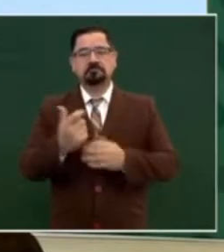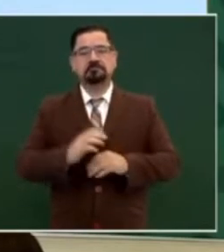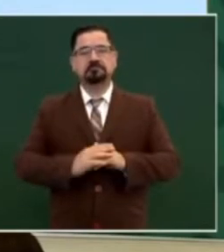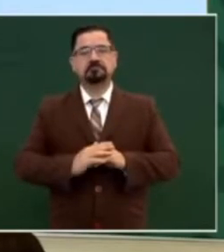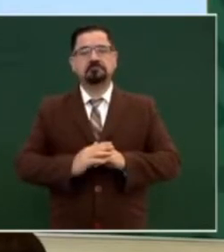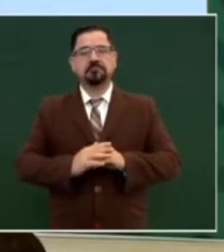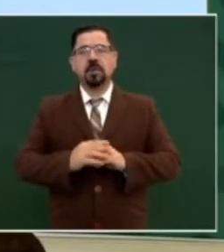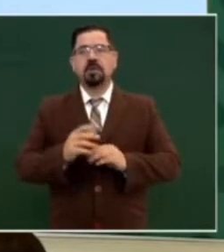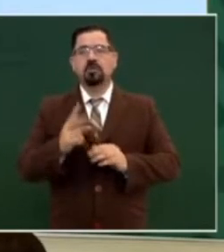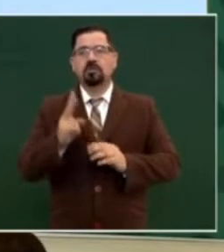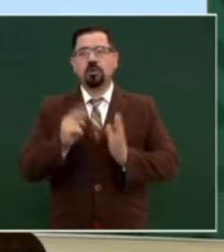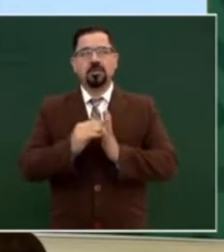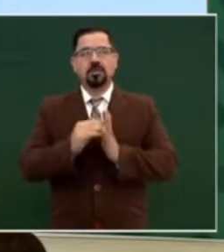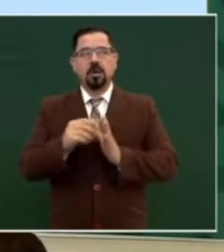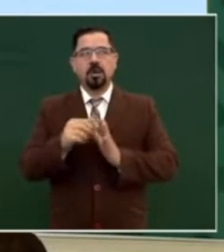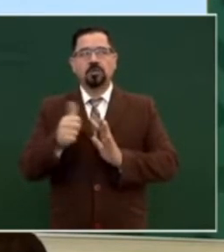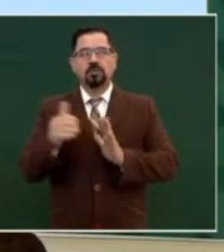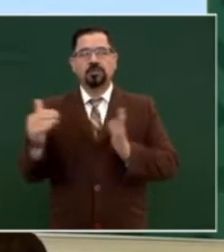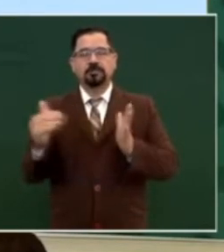vamos bien